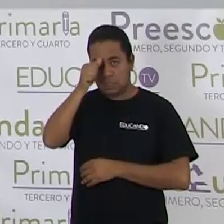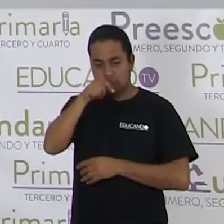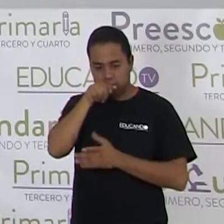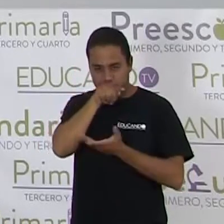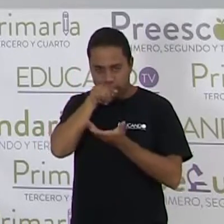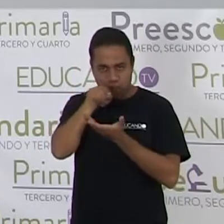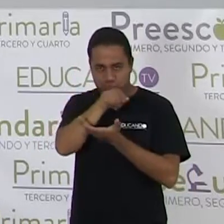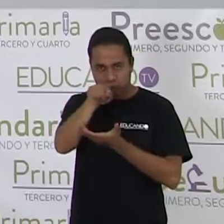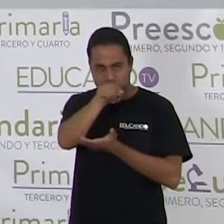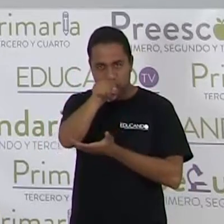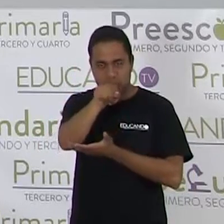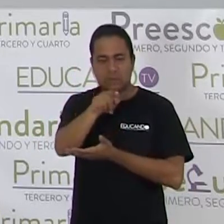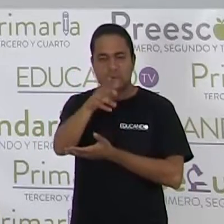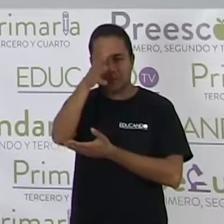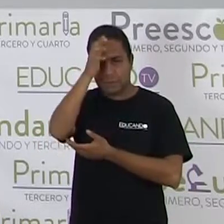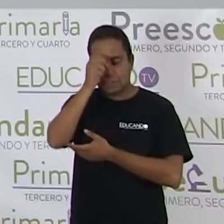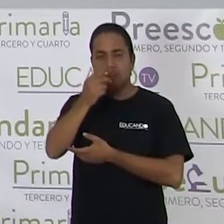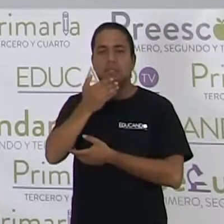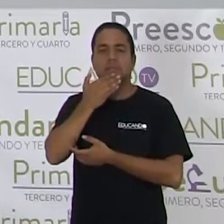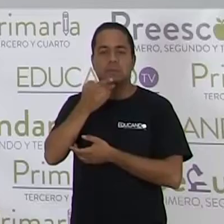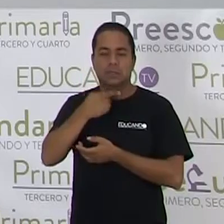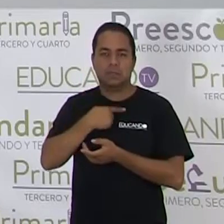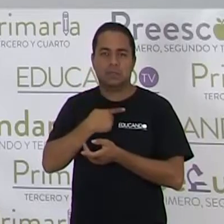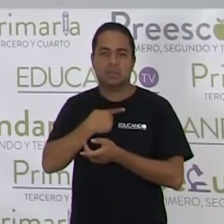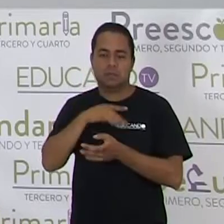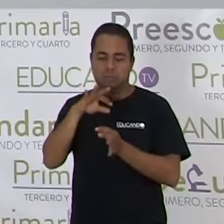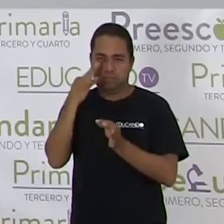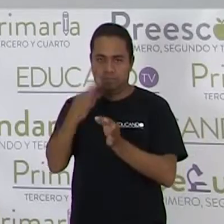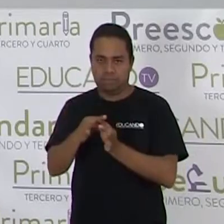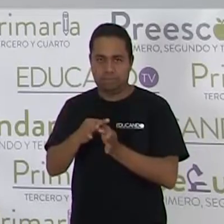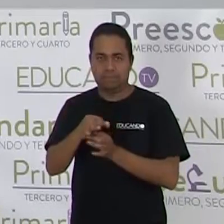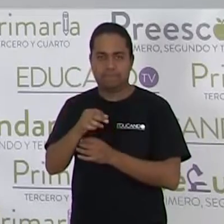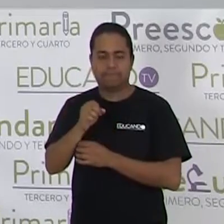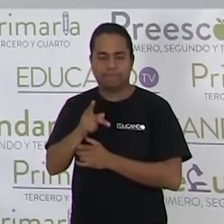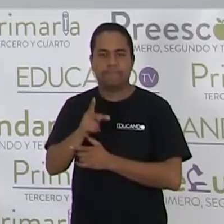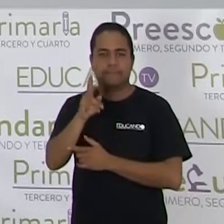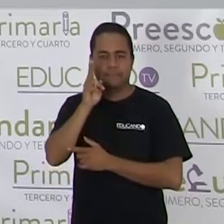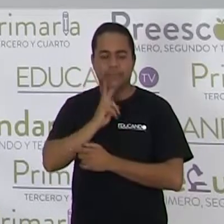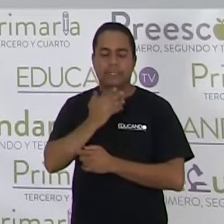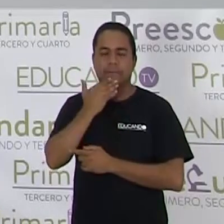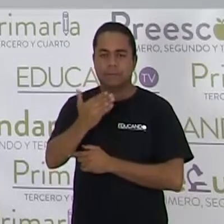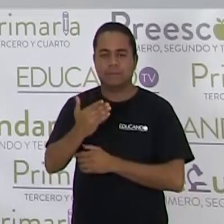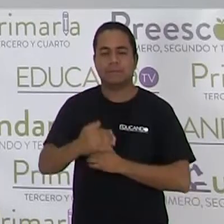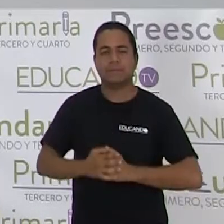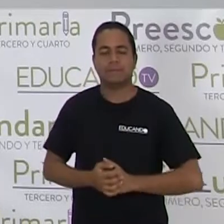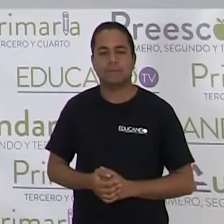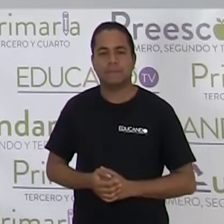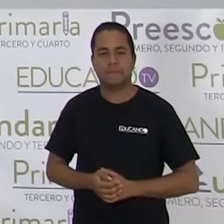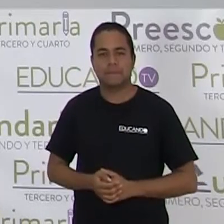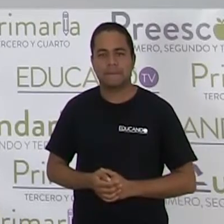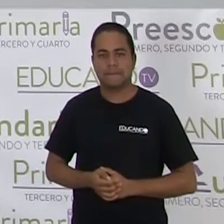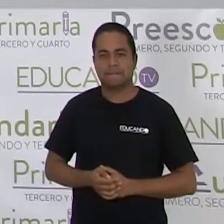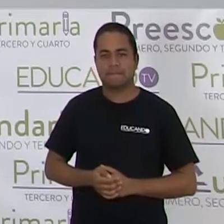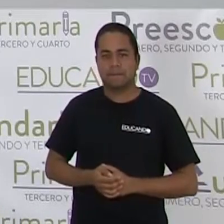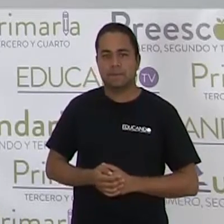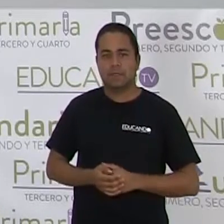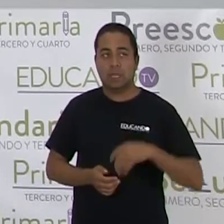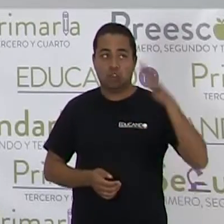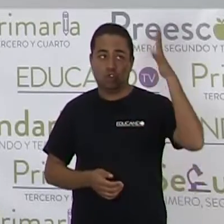tlacuache? Bien, voy a concluirlo. ¿Estamos de acuerdo? Muy bien. El sol y la